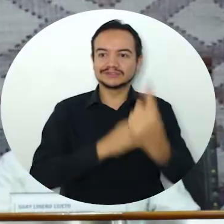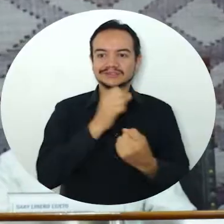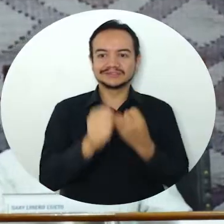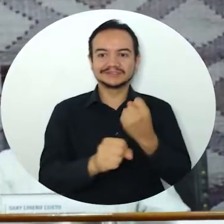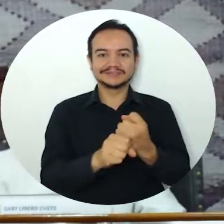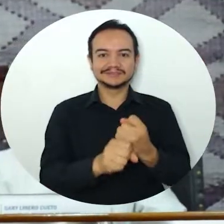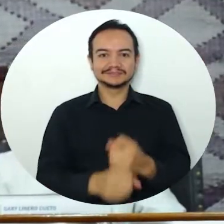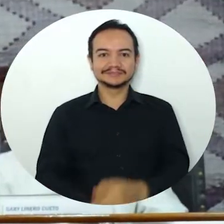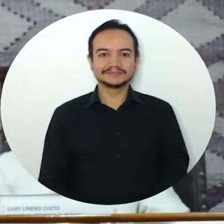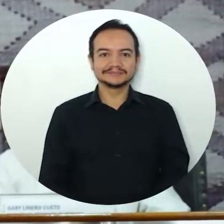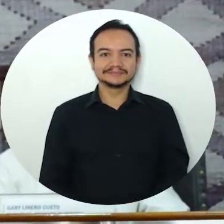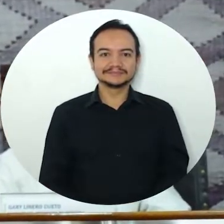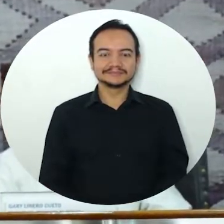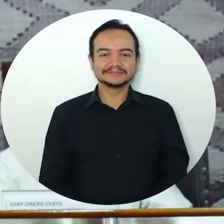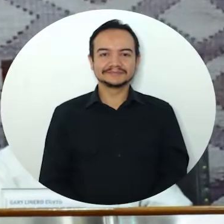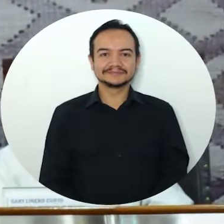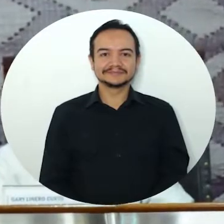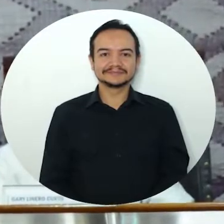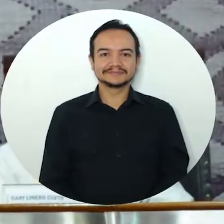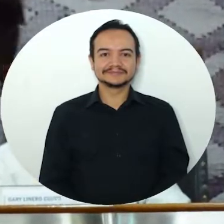año.